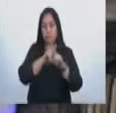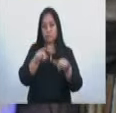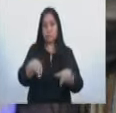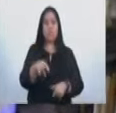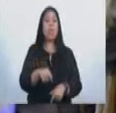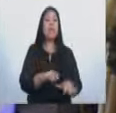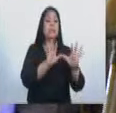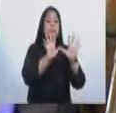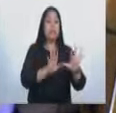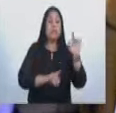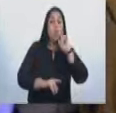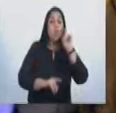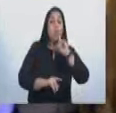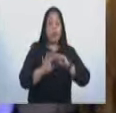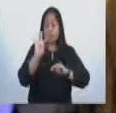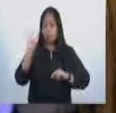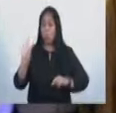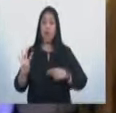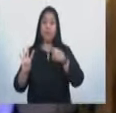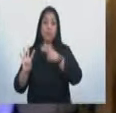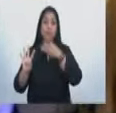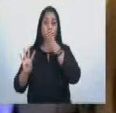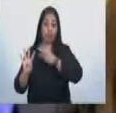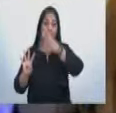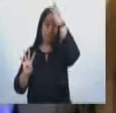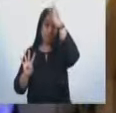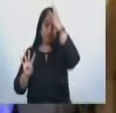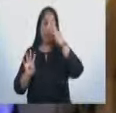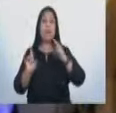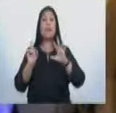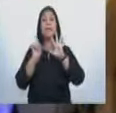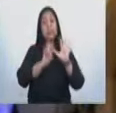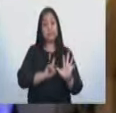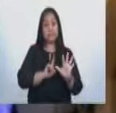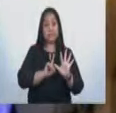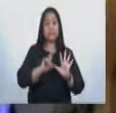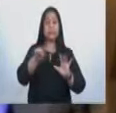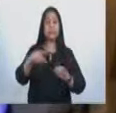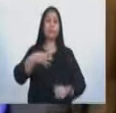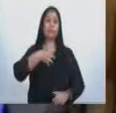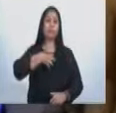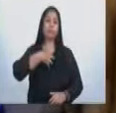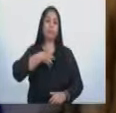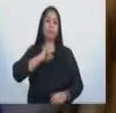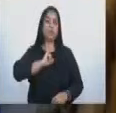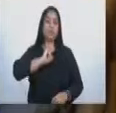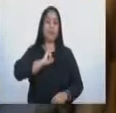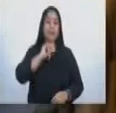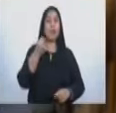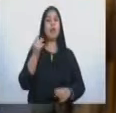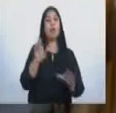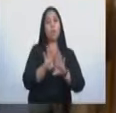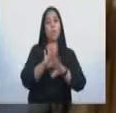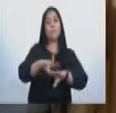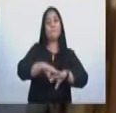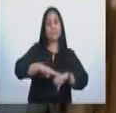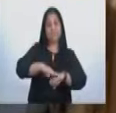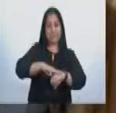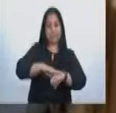jóvenes pertenecen a los pueblos originarios y seis se autoidentifican como